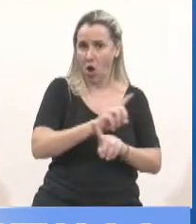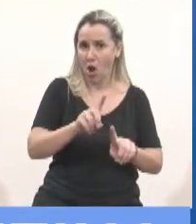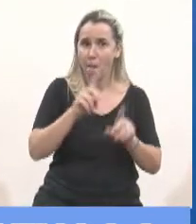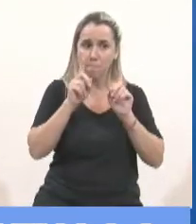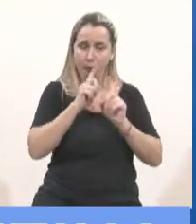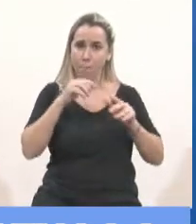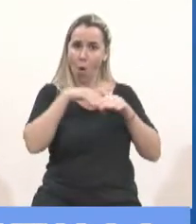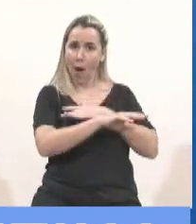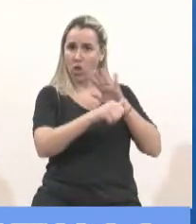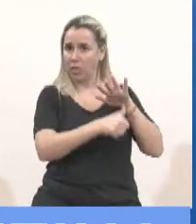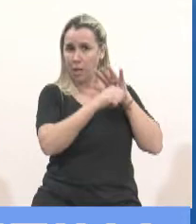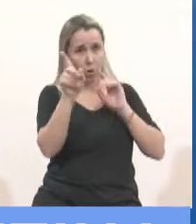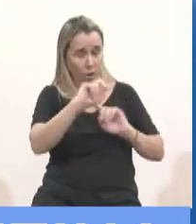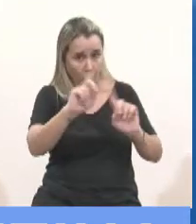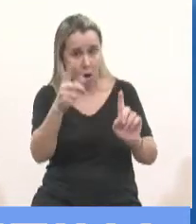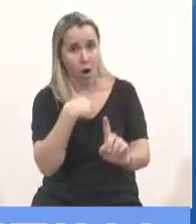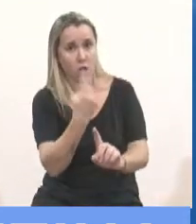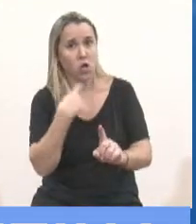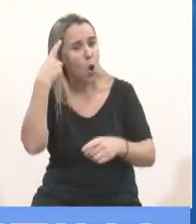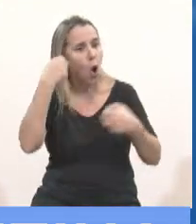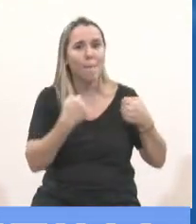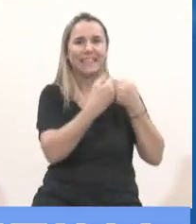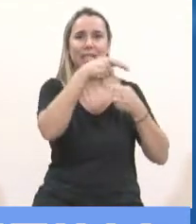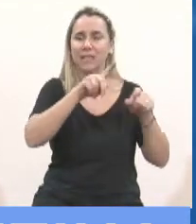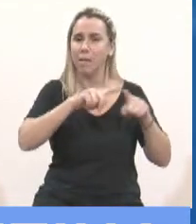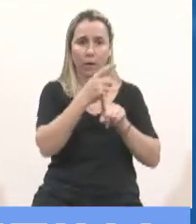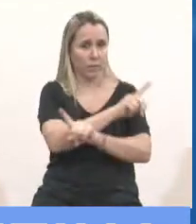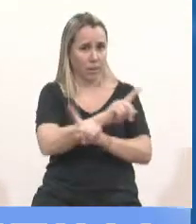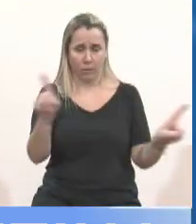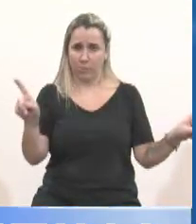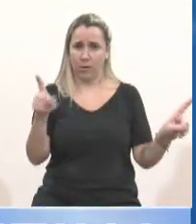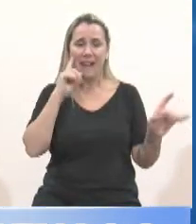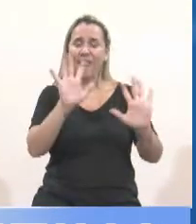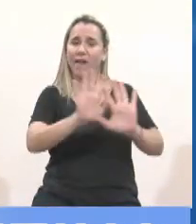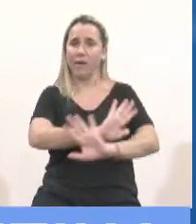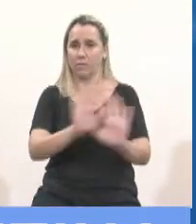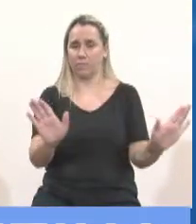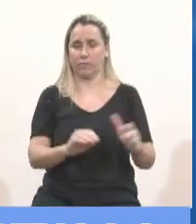Banco Central. No compartimos esa política. No tenemos nada que ver con eso.